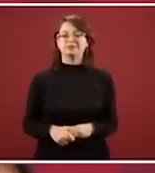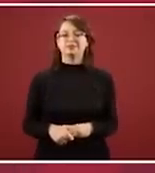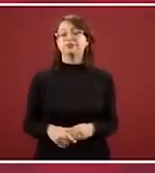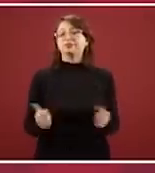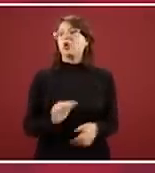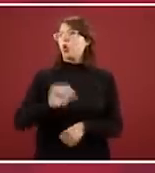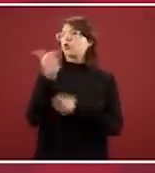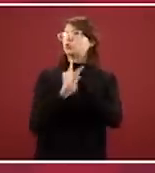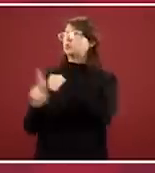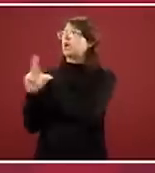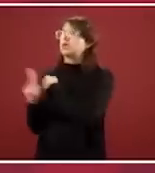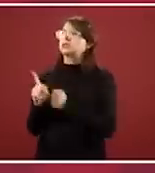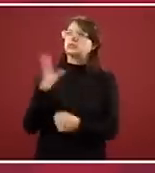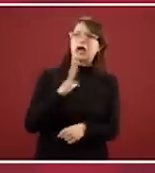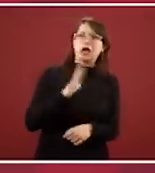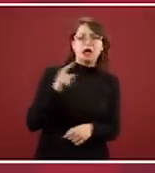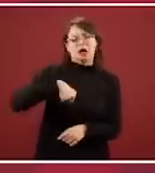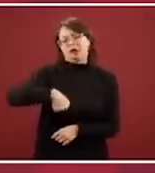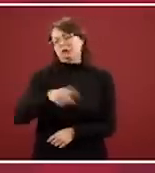sucedía en otras partes, ¿no?